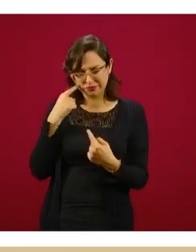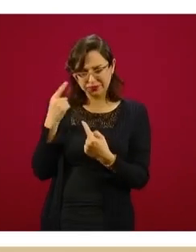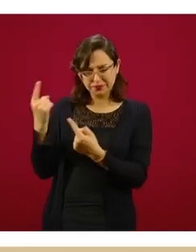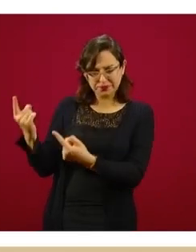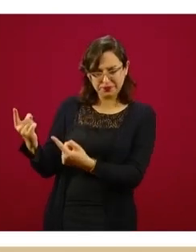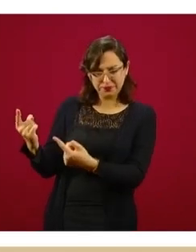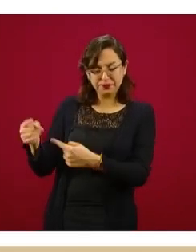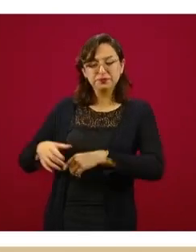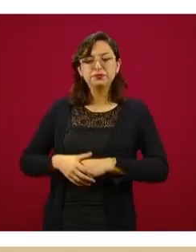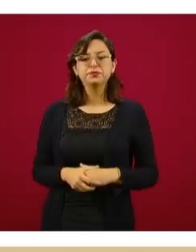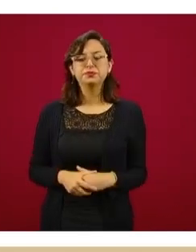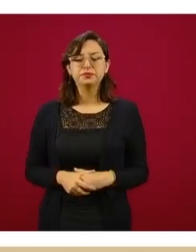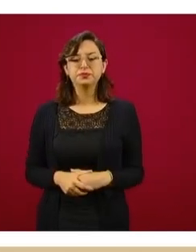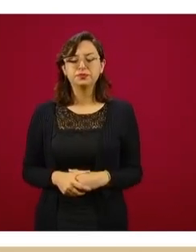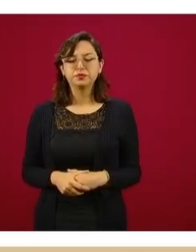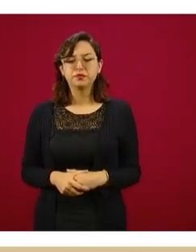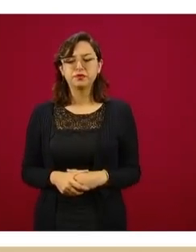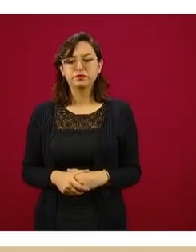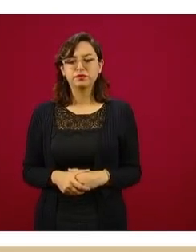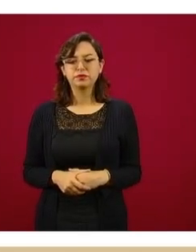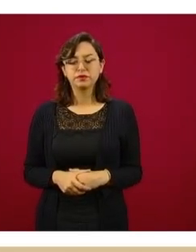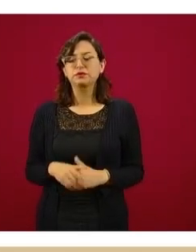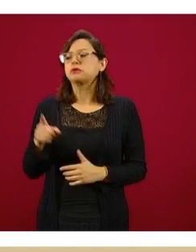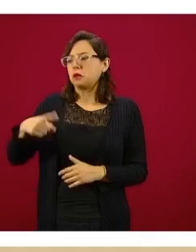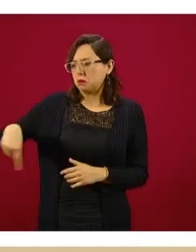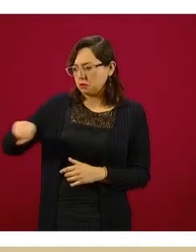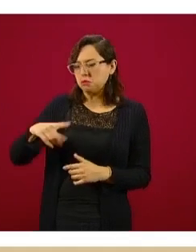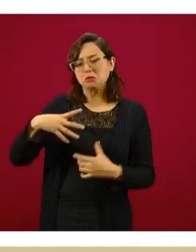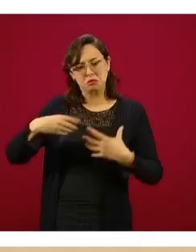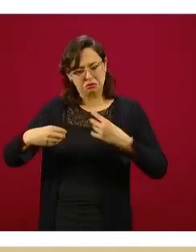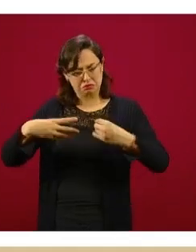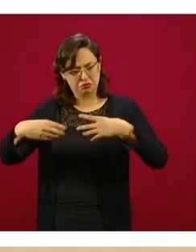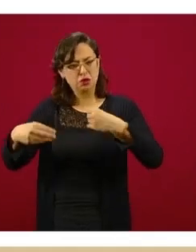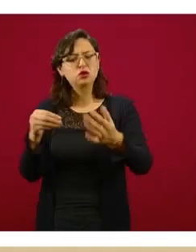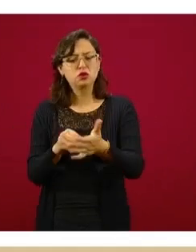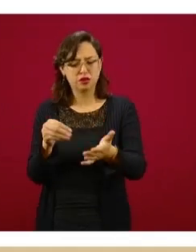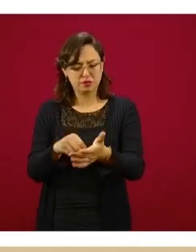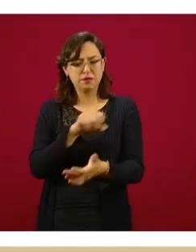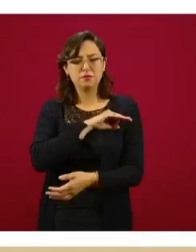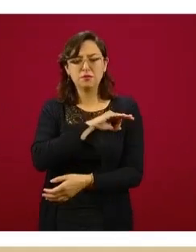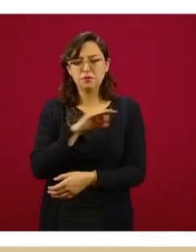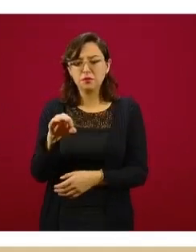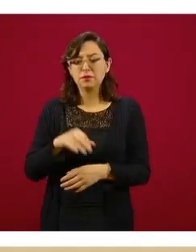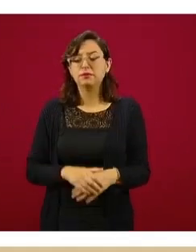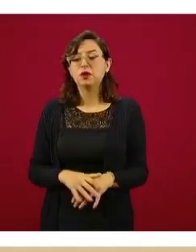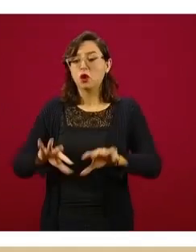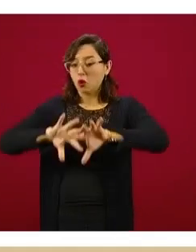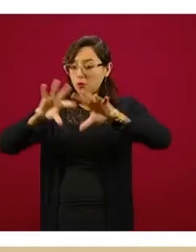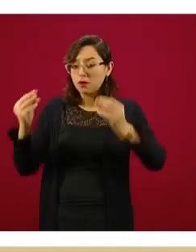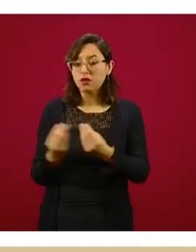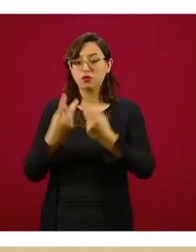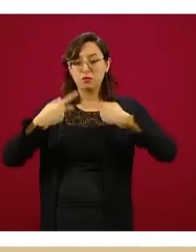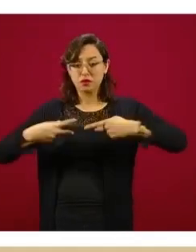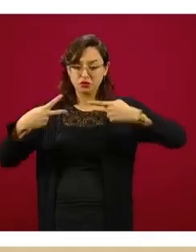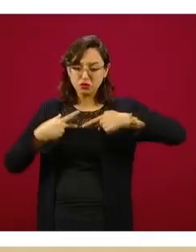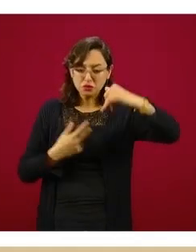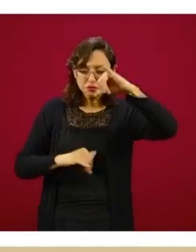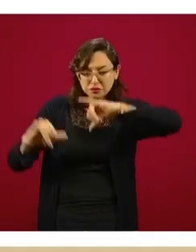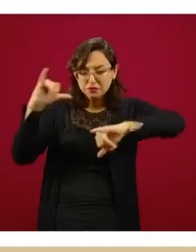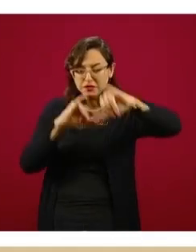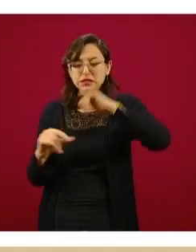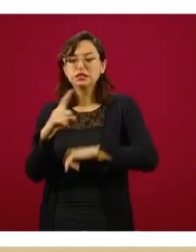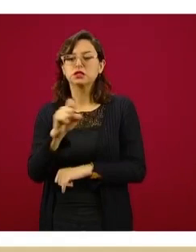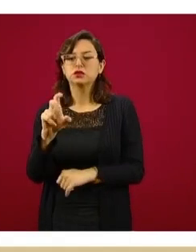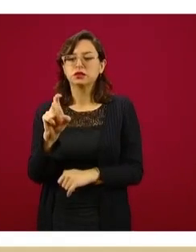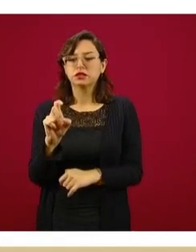enfermedad con capacidad de transmisión principalmente. Se han estudiado 135.116 personas que en su momento